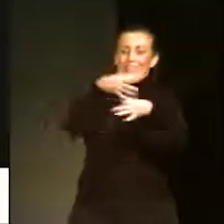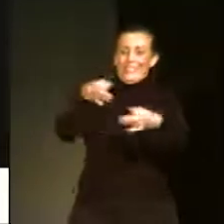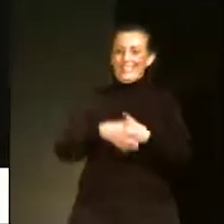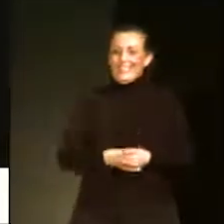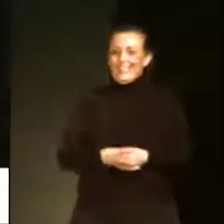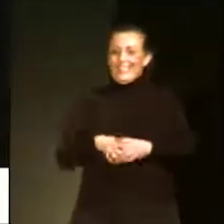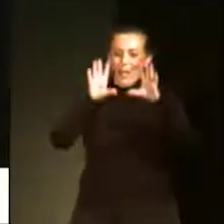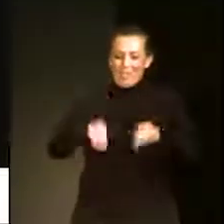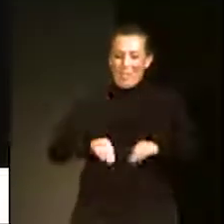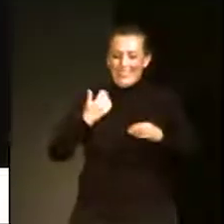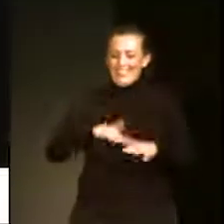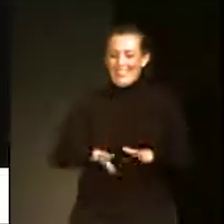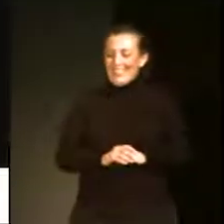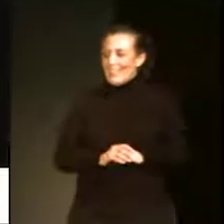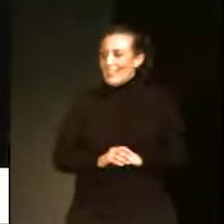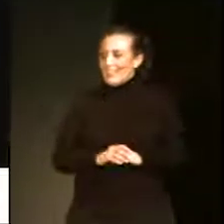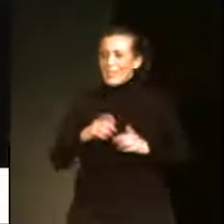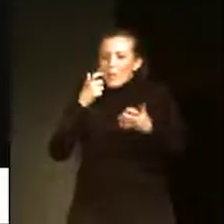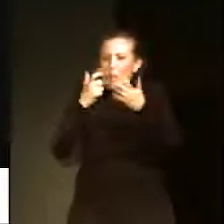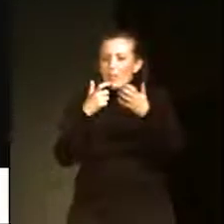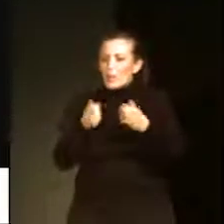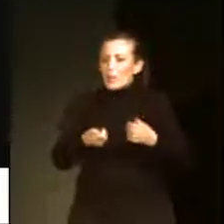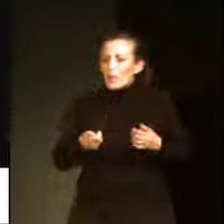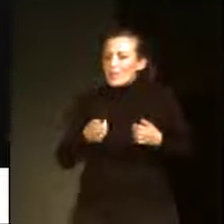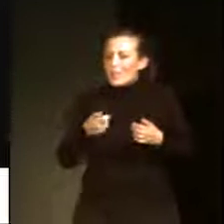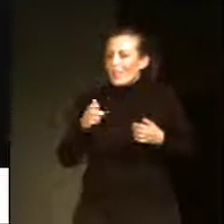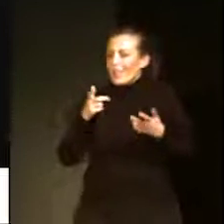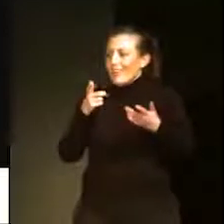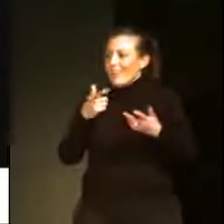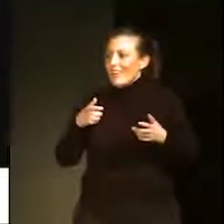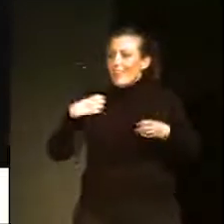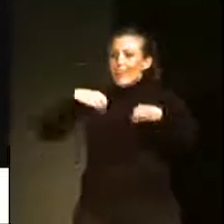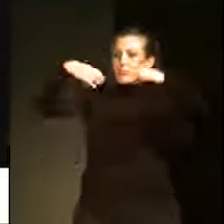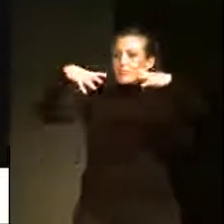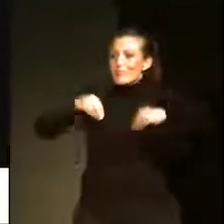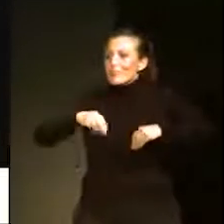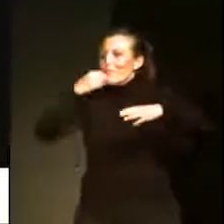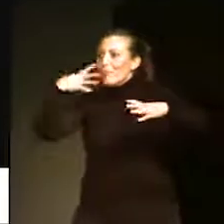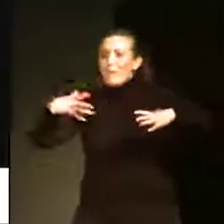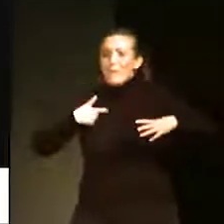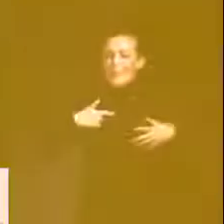Me he dado cuenta que ser presidente del IMAE te permite hacer estas cosas.